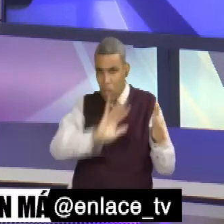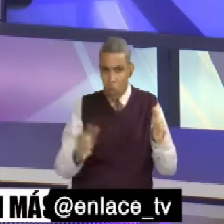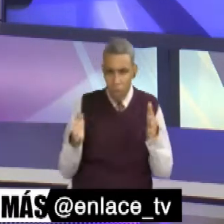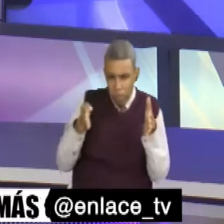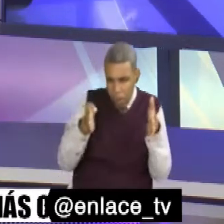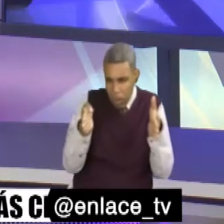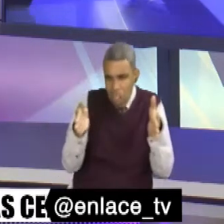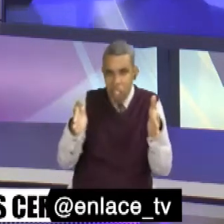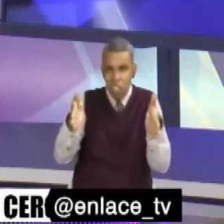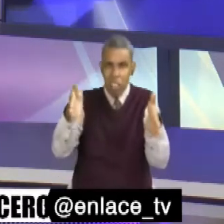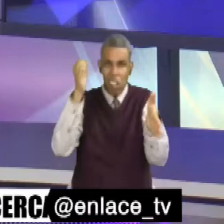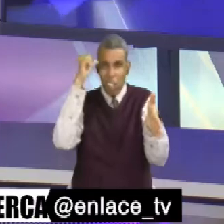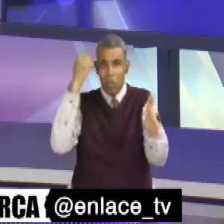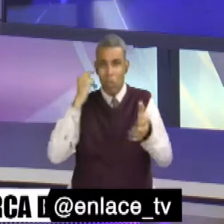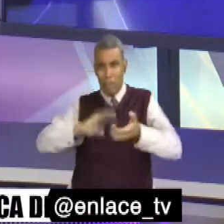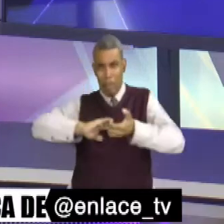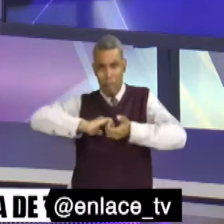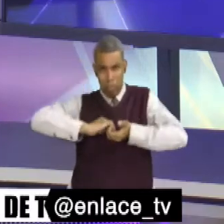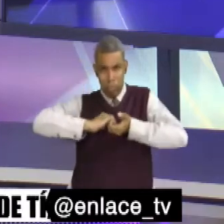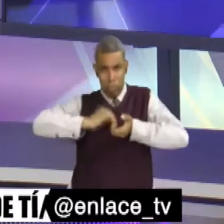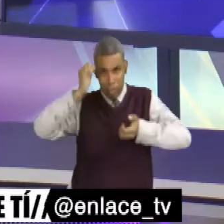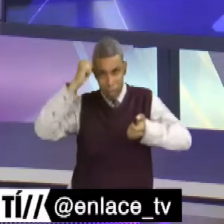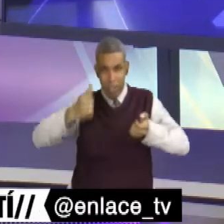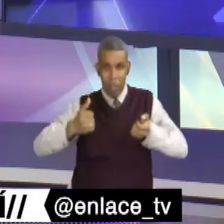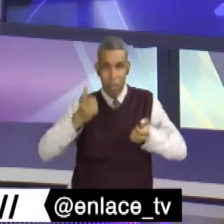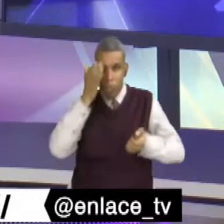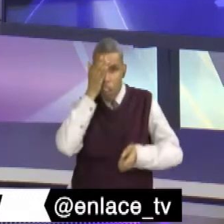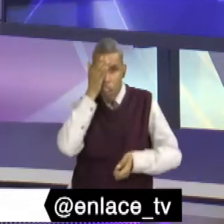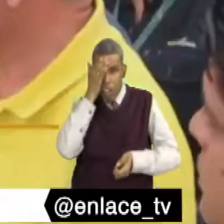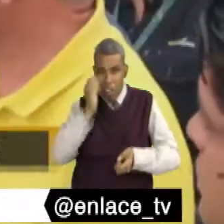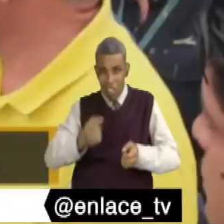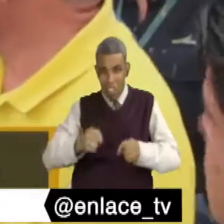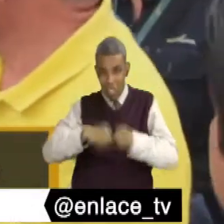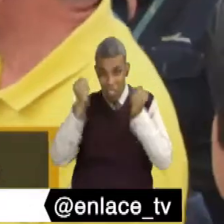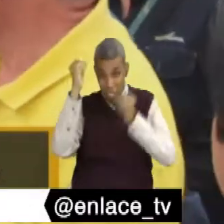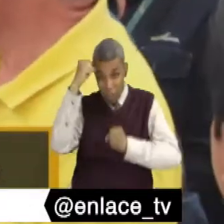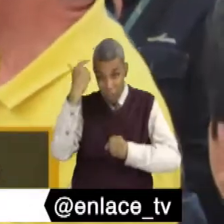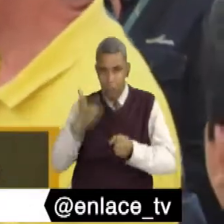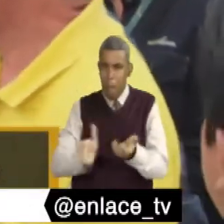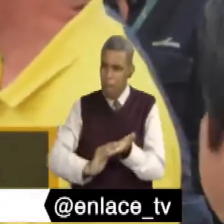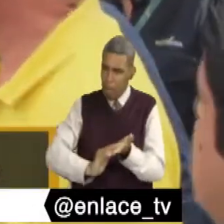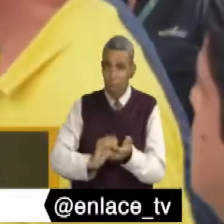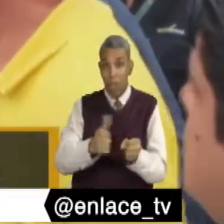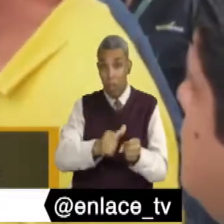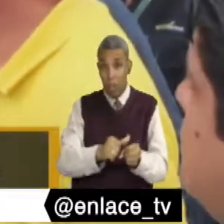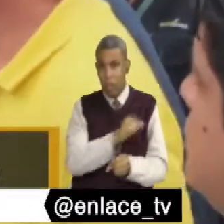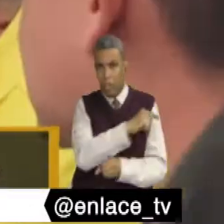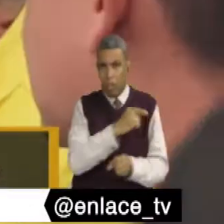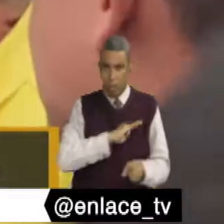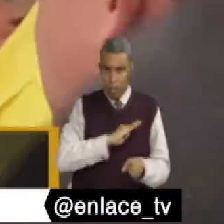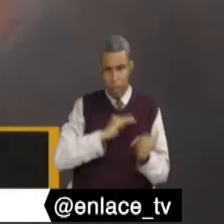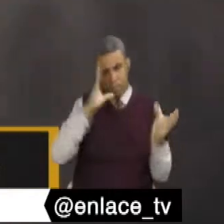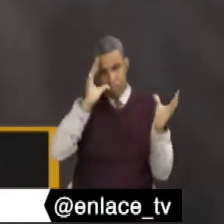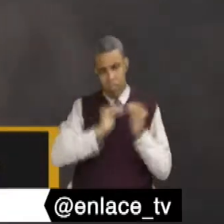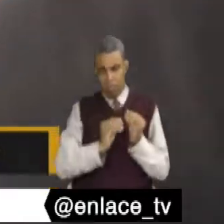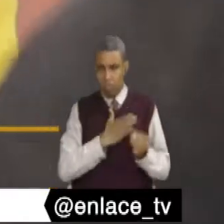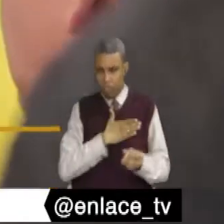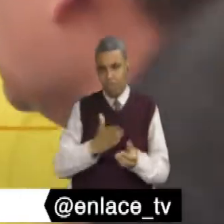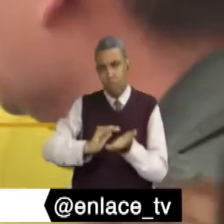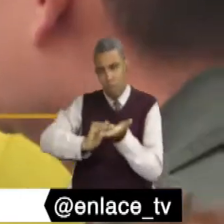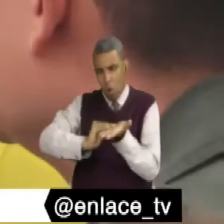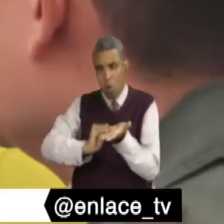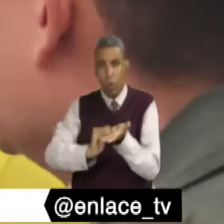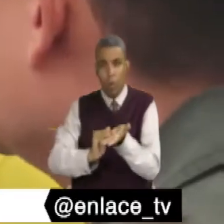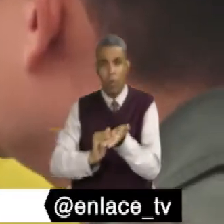transportadores reconocen la labor que allí se adelanta. El encuentro se realizó en el sitio donde los transportadores adelantaban